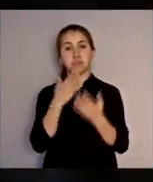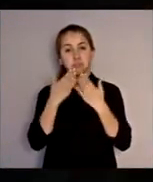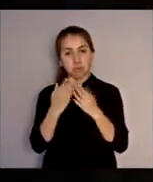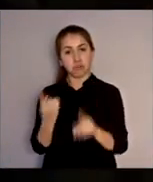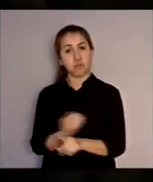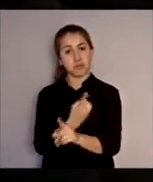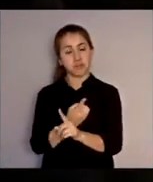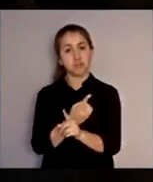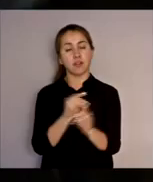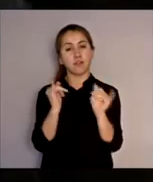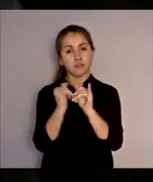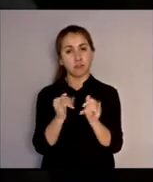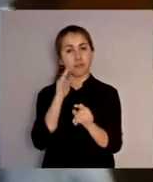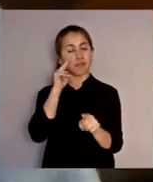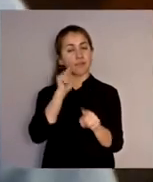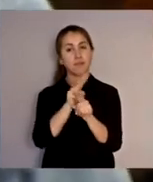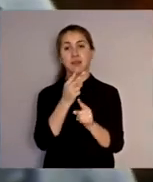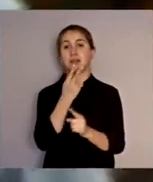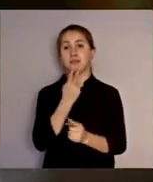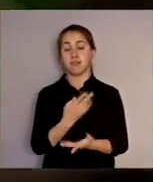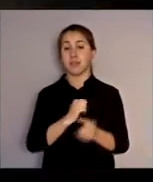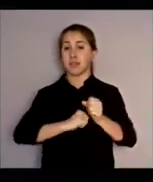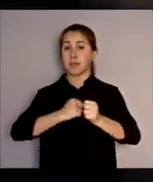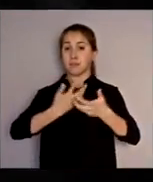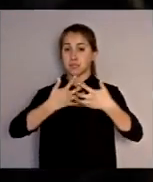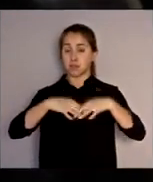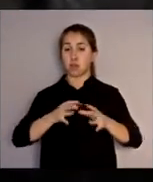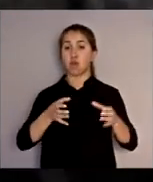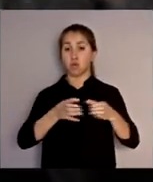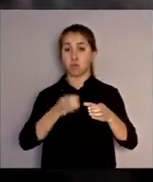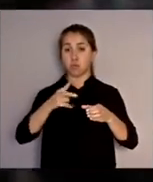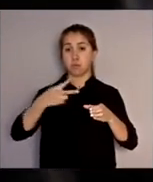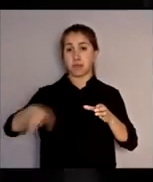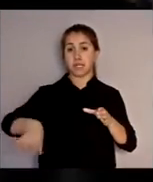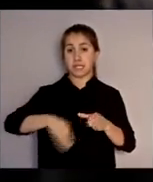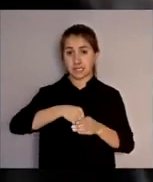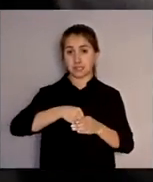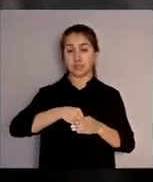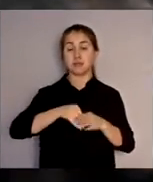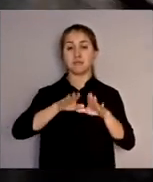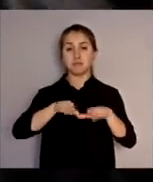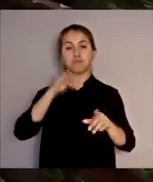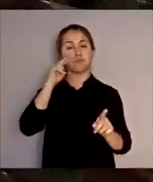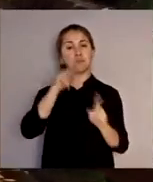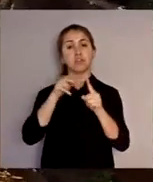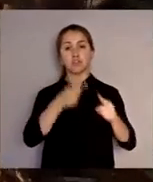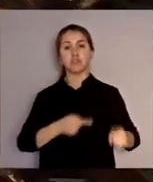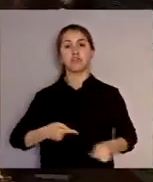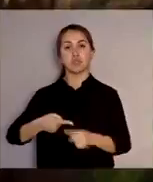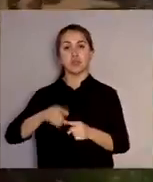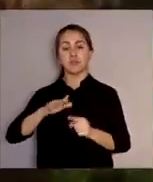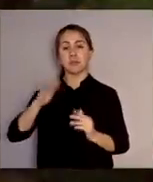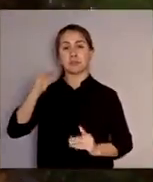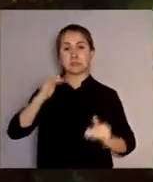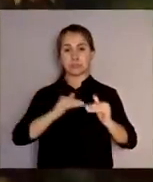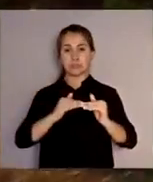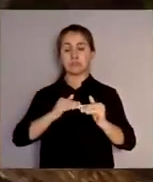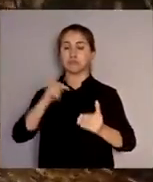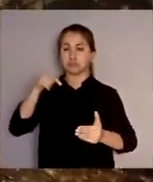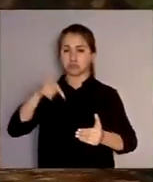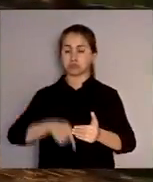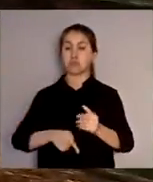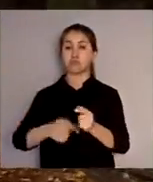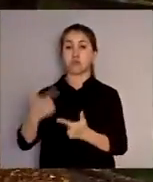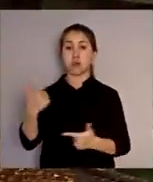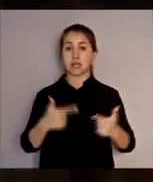en su conversación y en la forma de ver la vida. Los empresarios, grupo al que él pertenece, están en la mira de una sociedad más inquisidora y aguda,